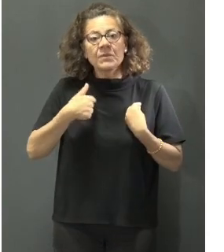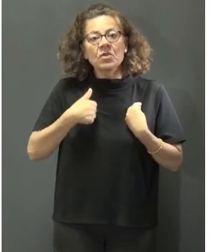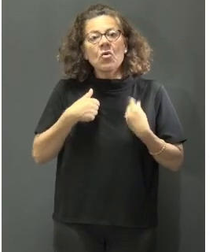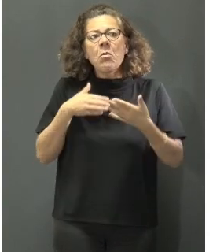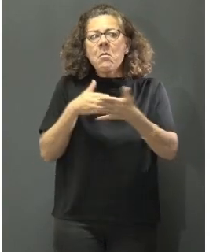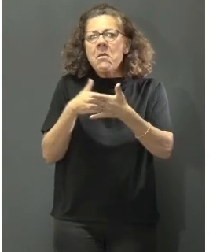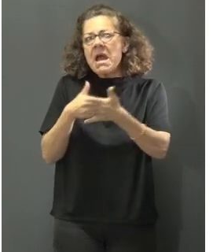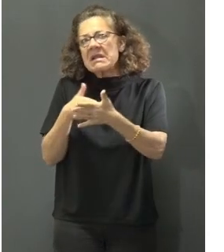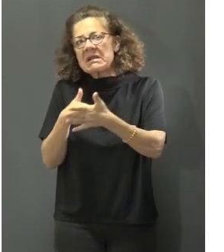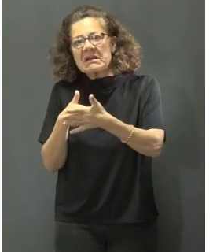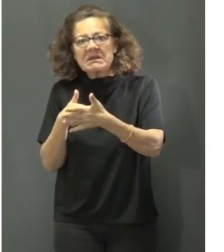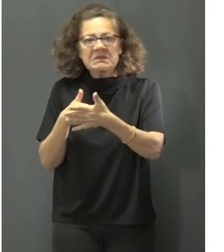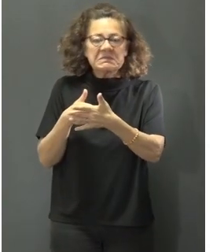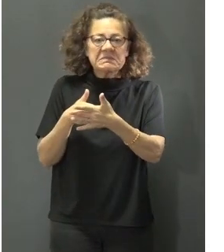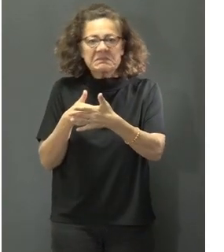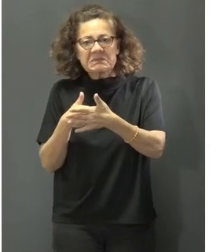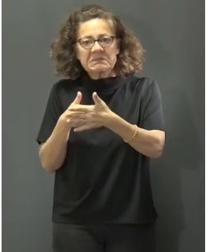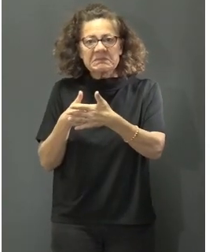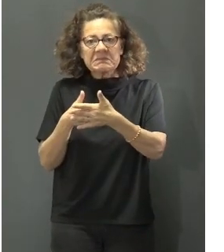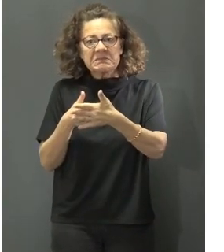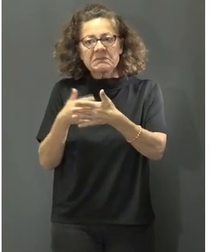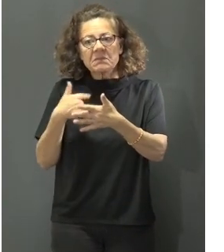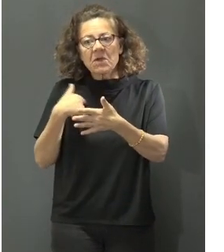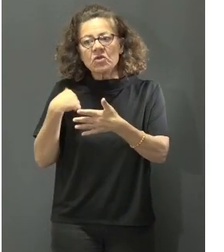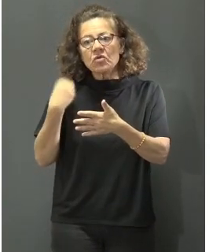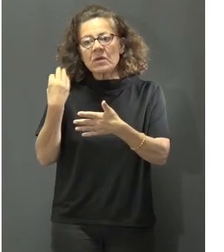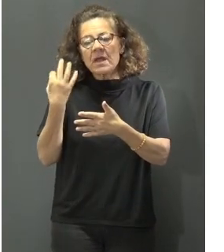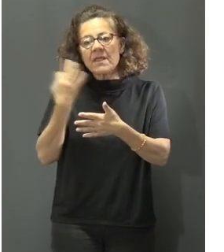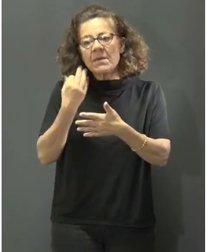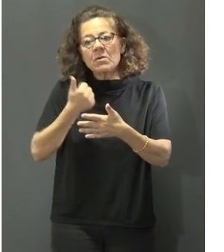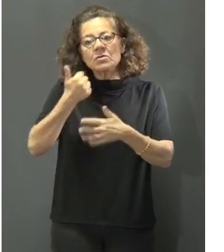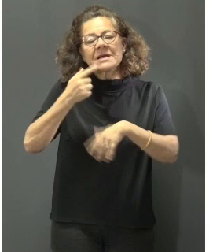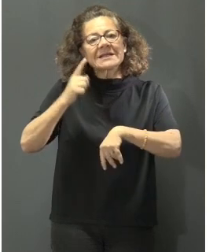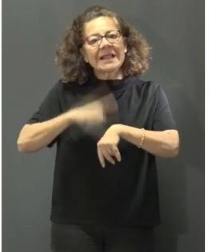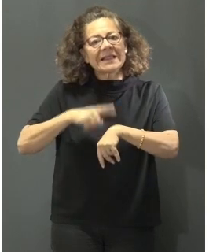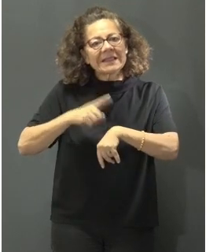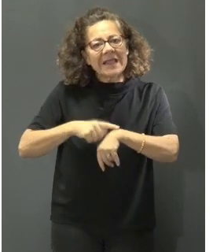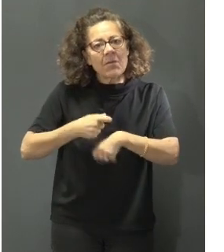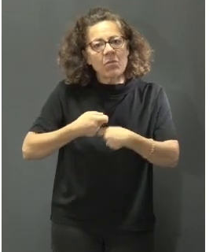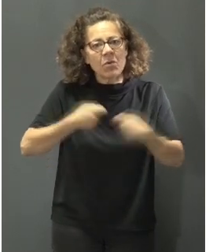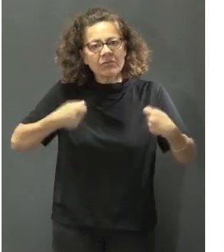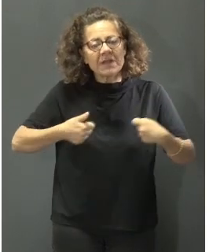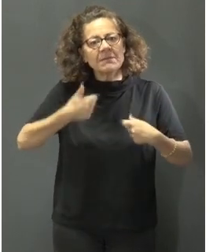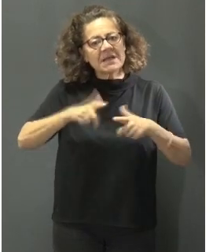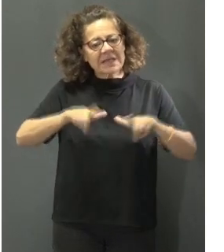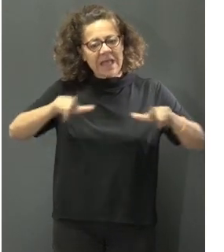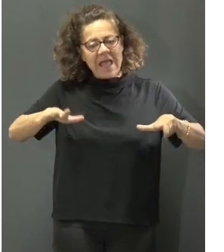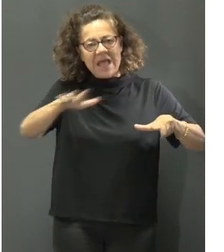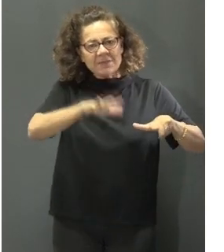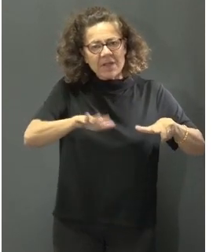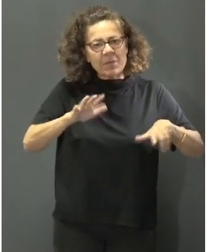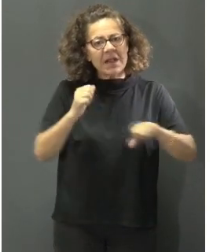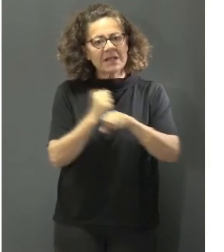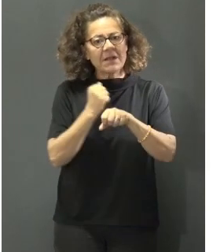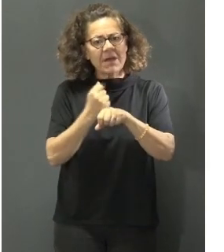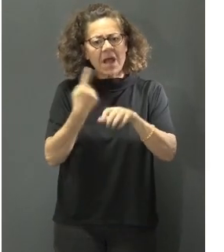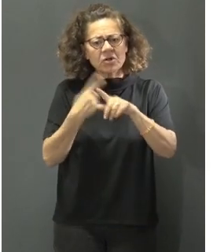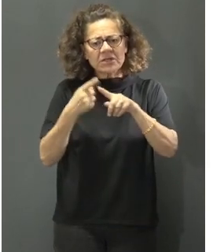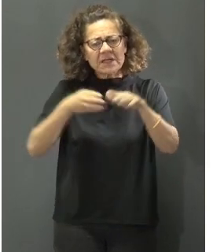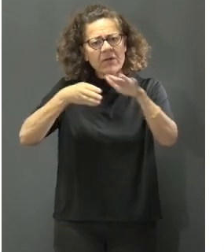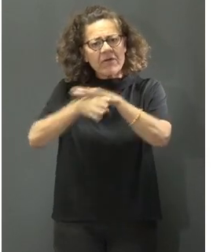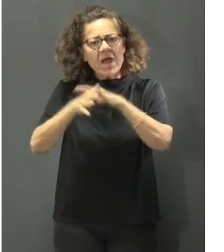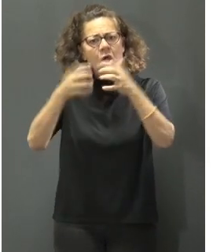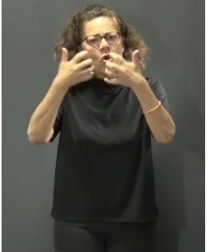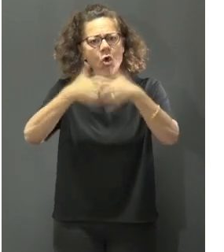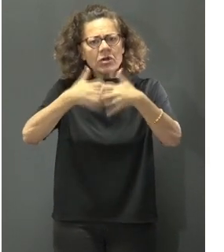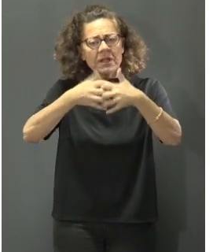barreras casi es que tendríamos que tener como más tiempo y más espacio para poder trabajar mejor en aspectos de accesibilidad cognitiva y